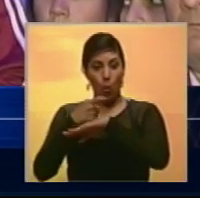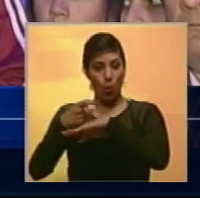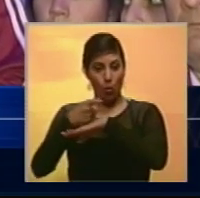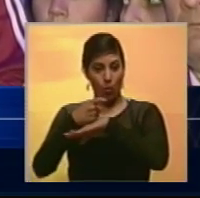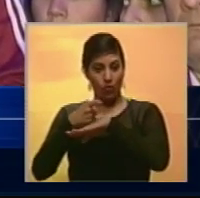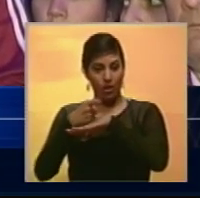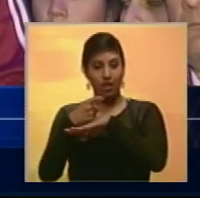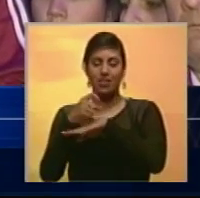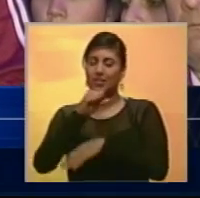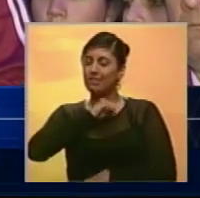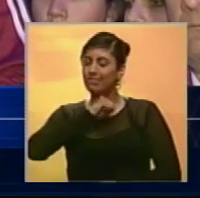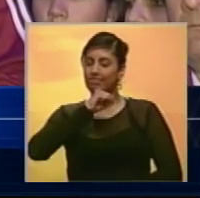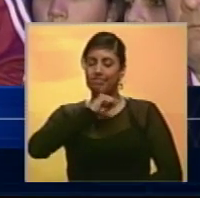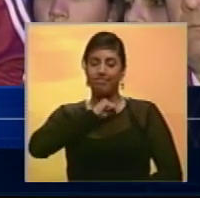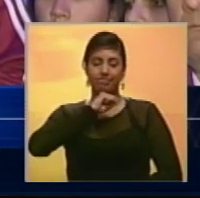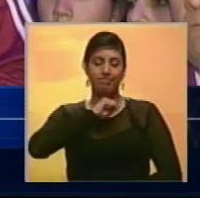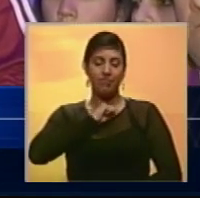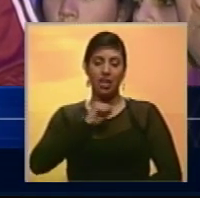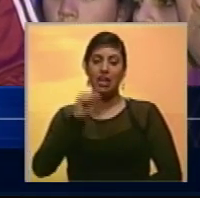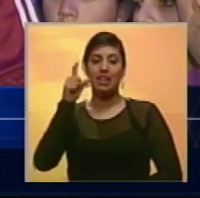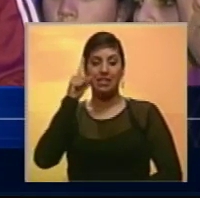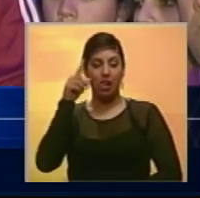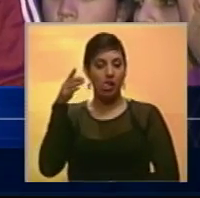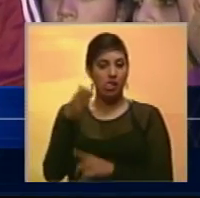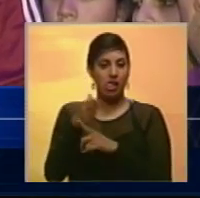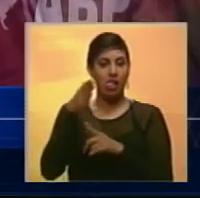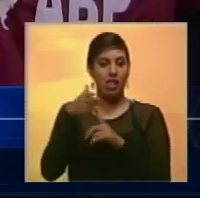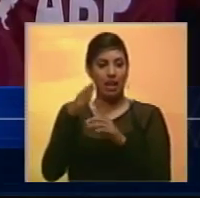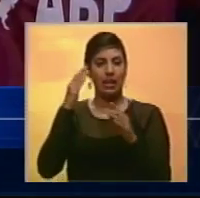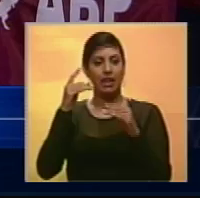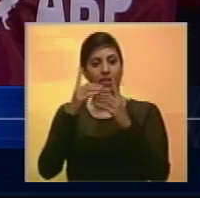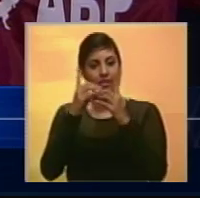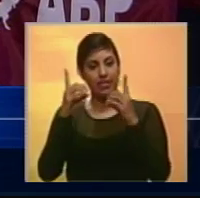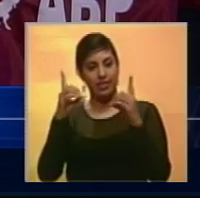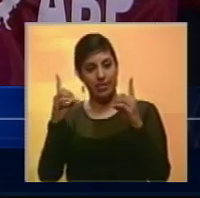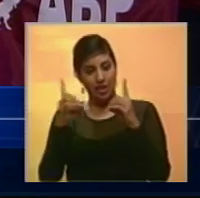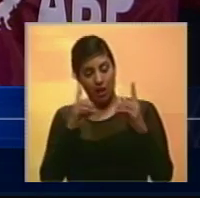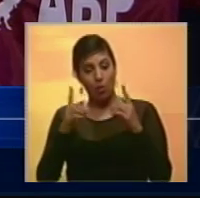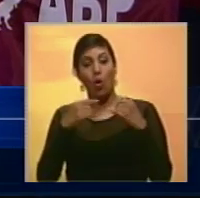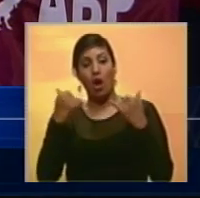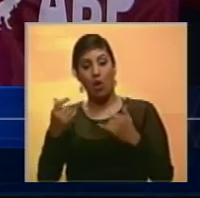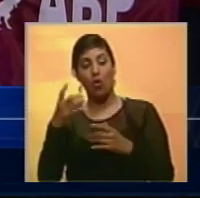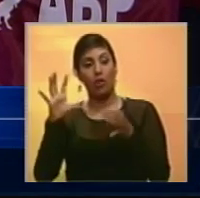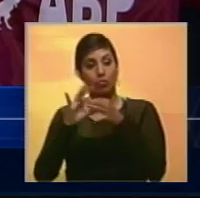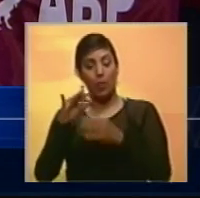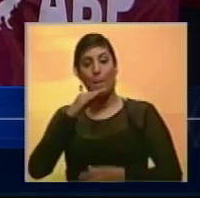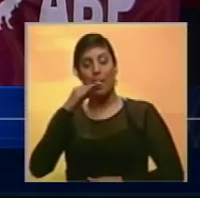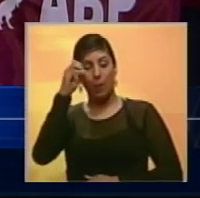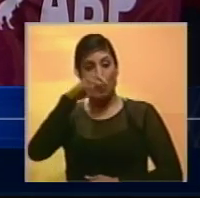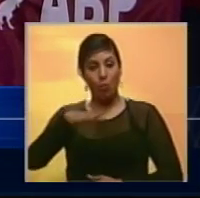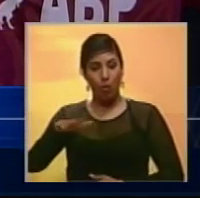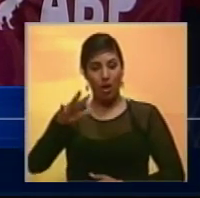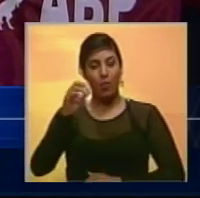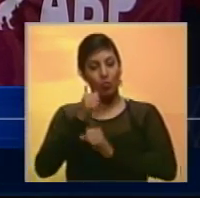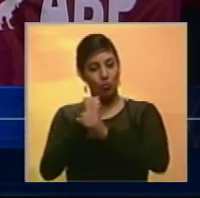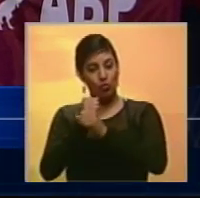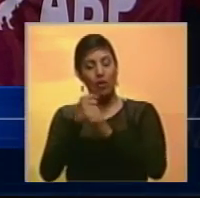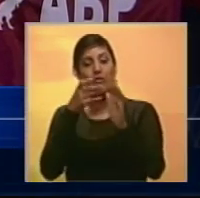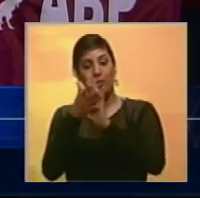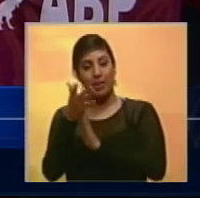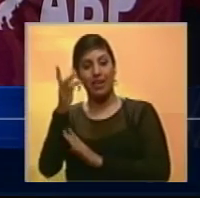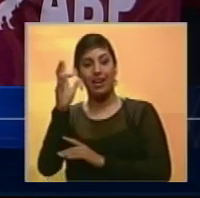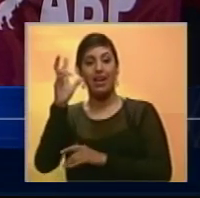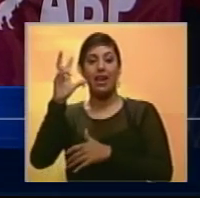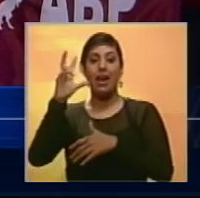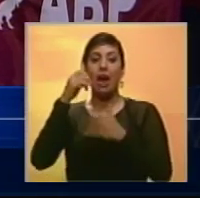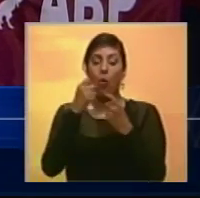gobierno le teme y sabotea el diálogo. La celebración del partido Alianza al Bravo Pueblo además contó con la presencia